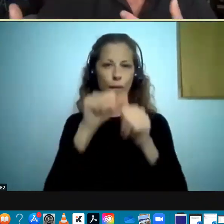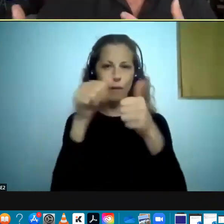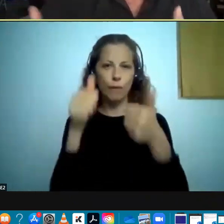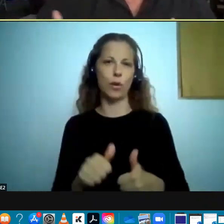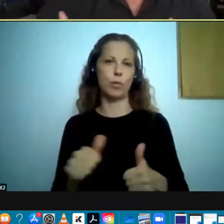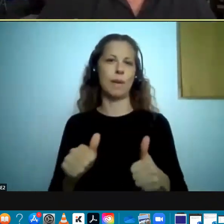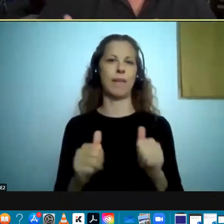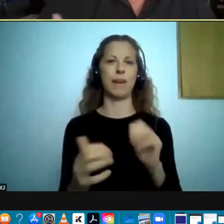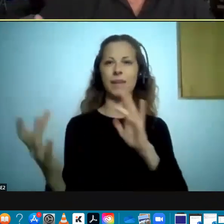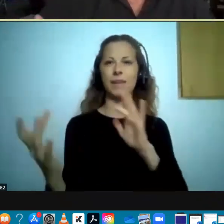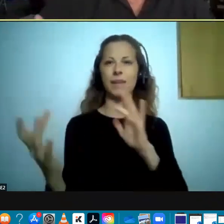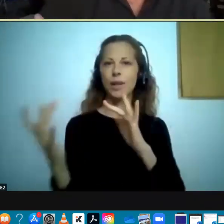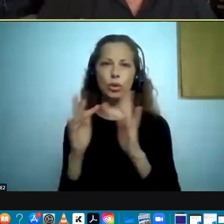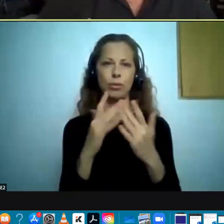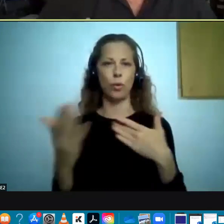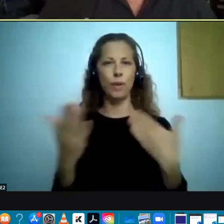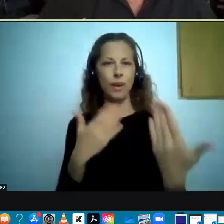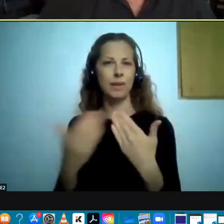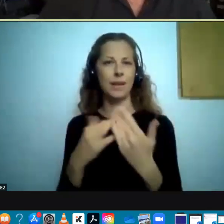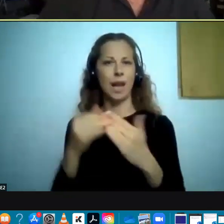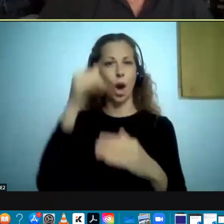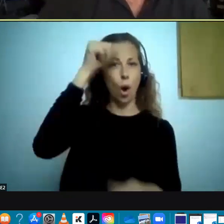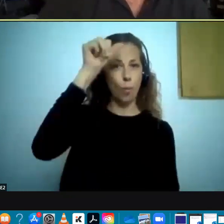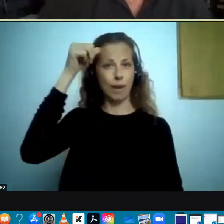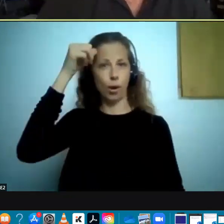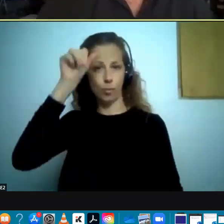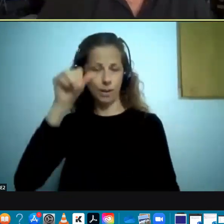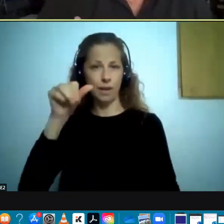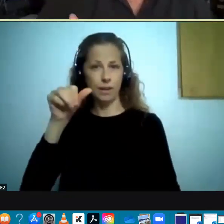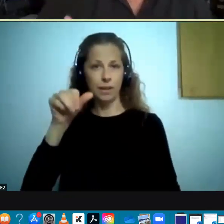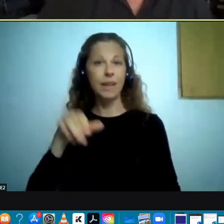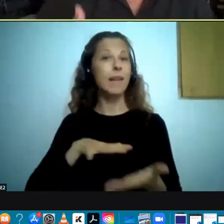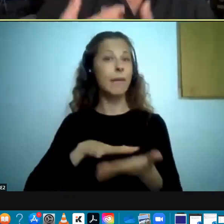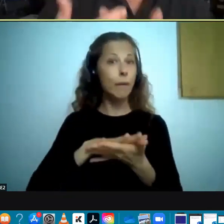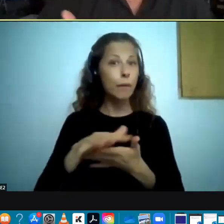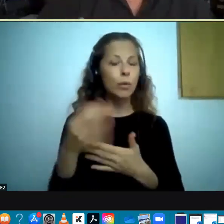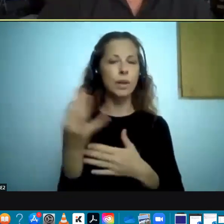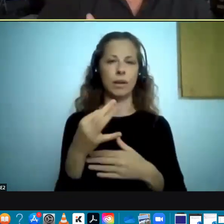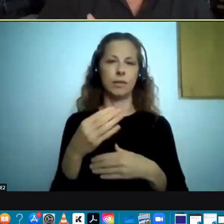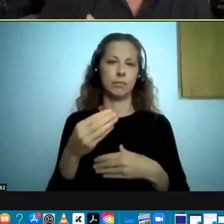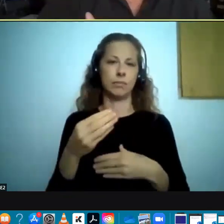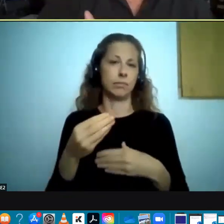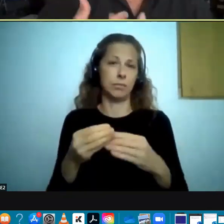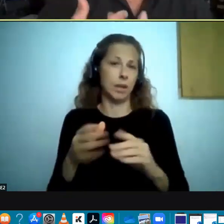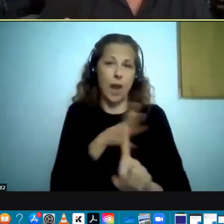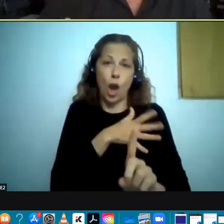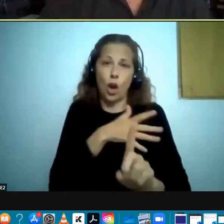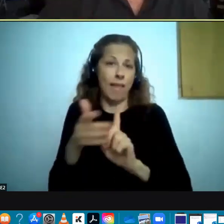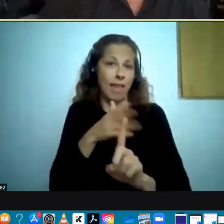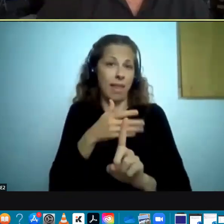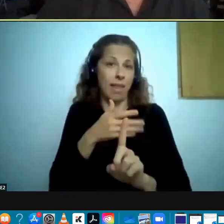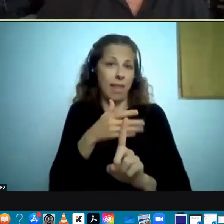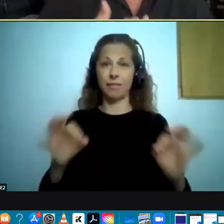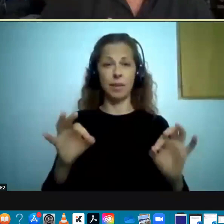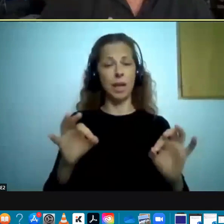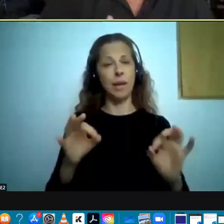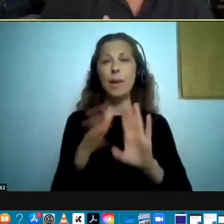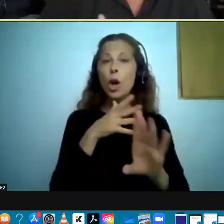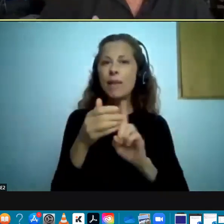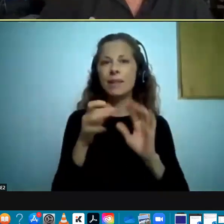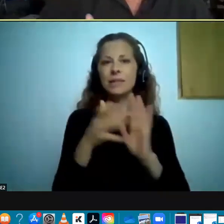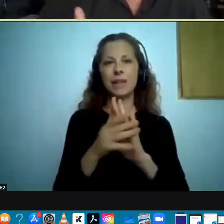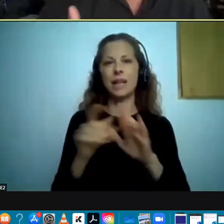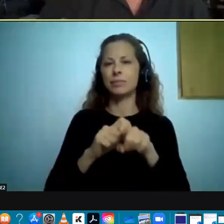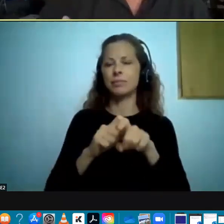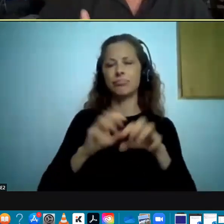interrelación de los hombres y también influye en el uso de la violencia como elemento de masculinidad, como elemento de